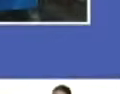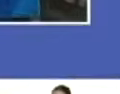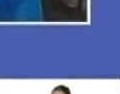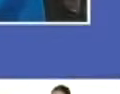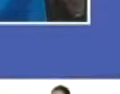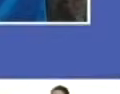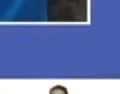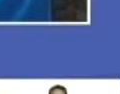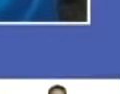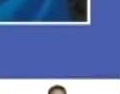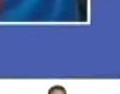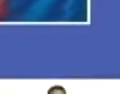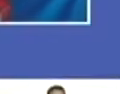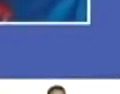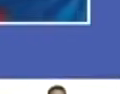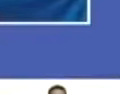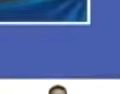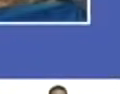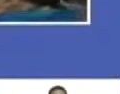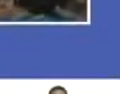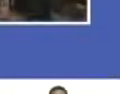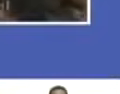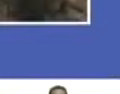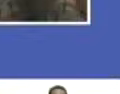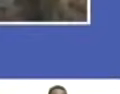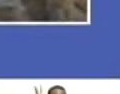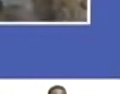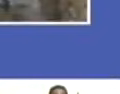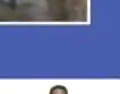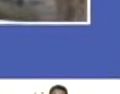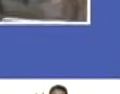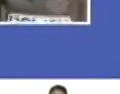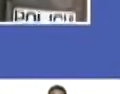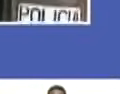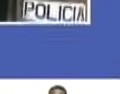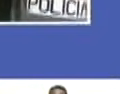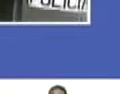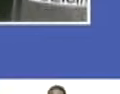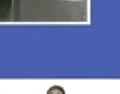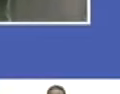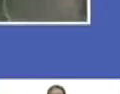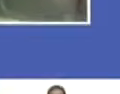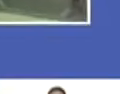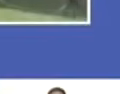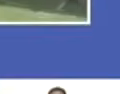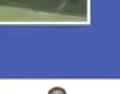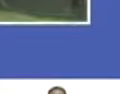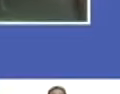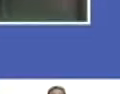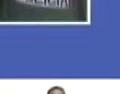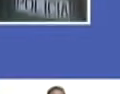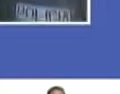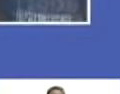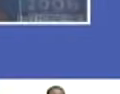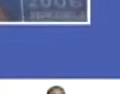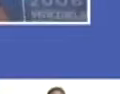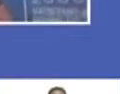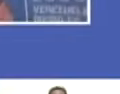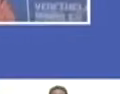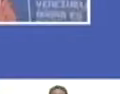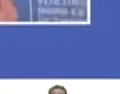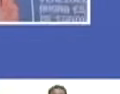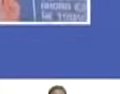por aperturar, inaugurar esta expo que resume un balance de un solo proyecto